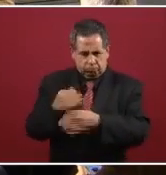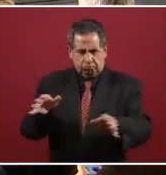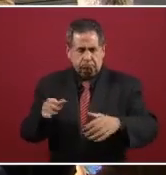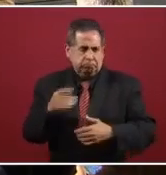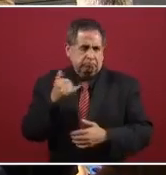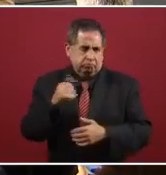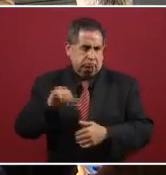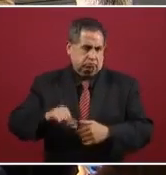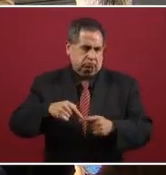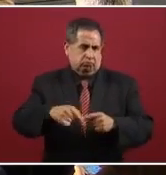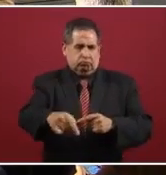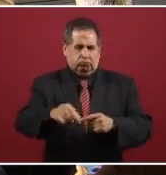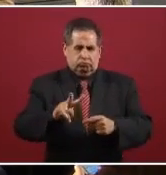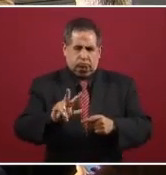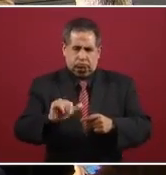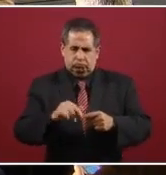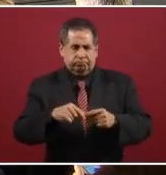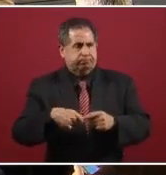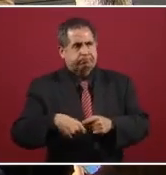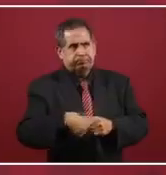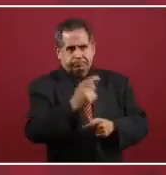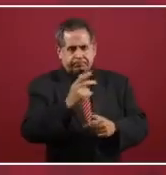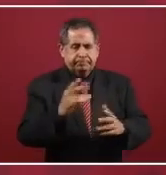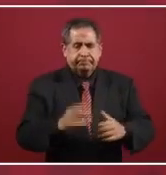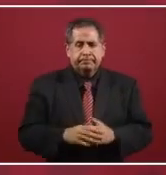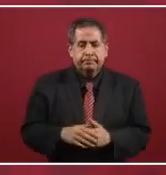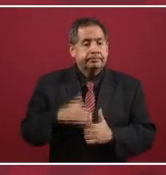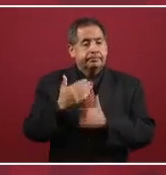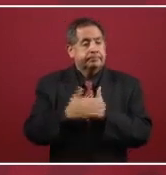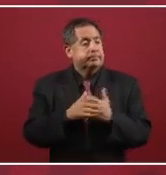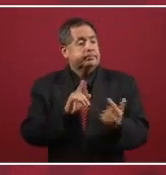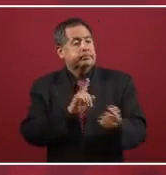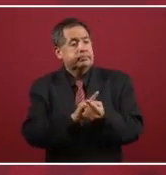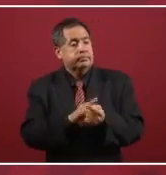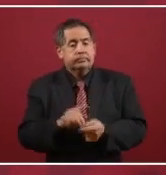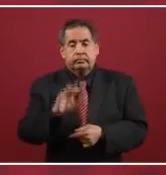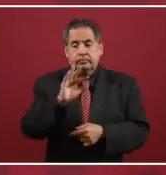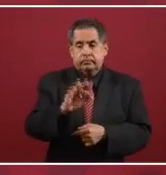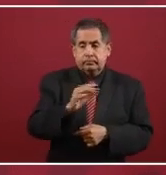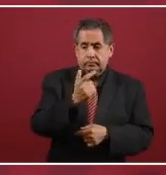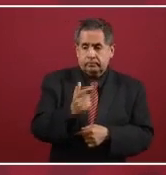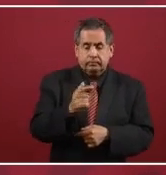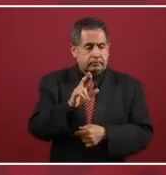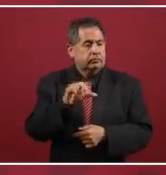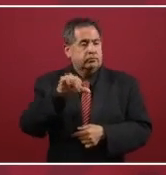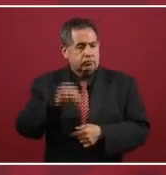y tendremos una plática con el fiscal general el día de hoy también.